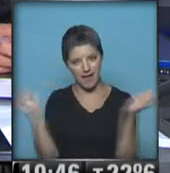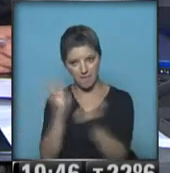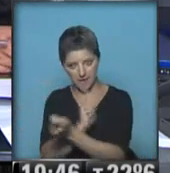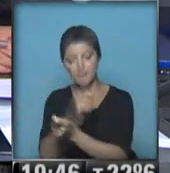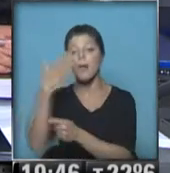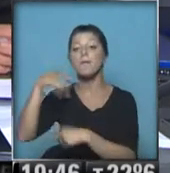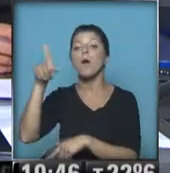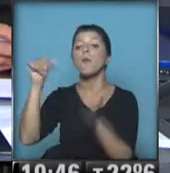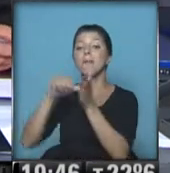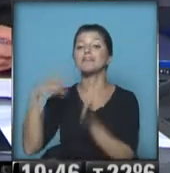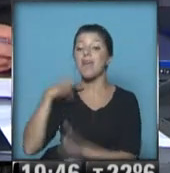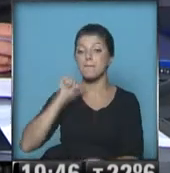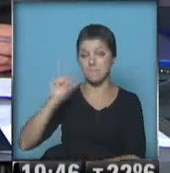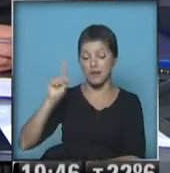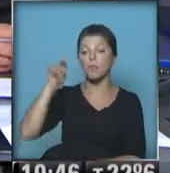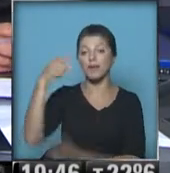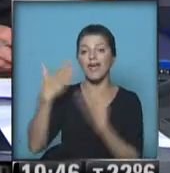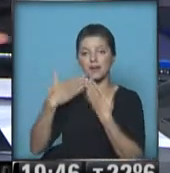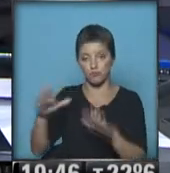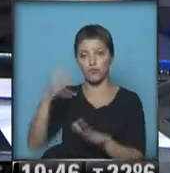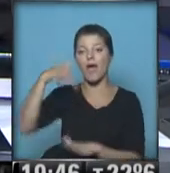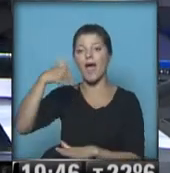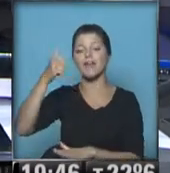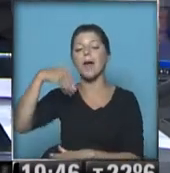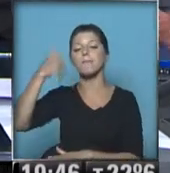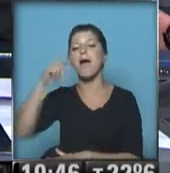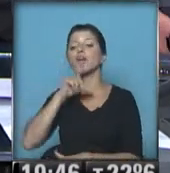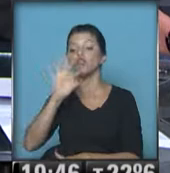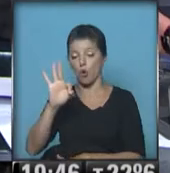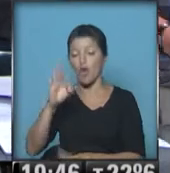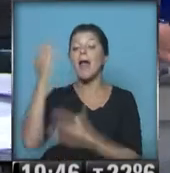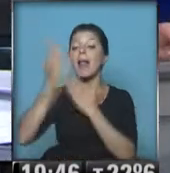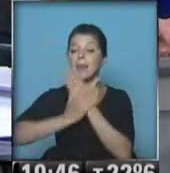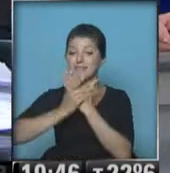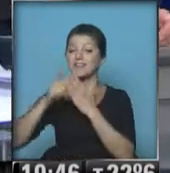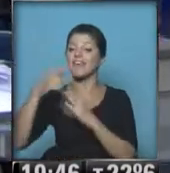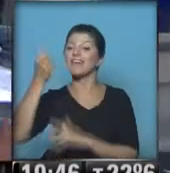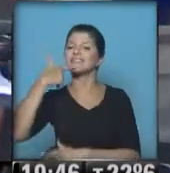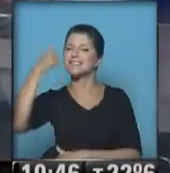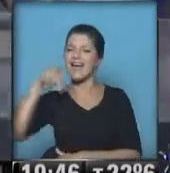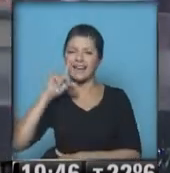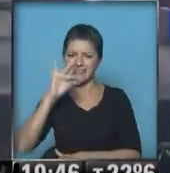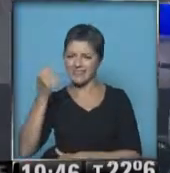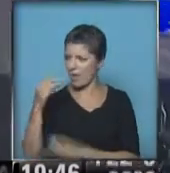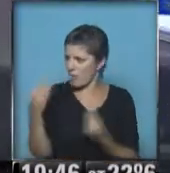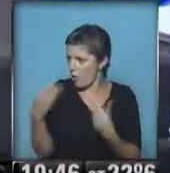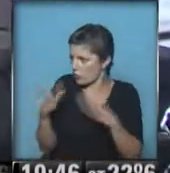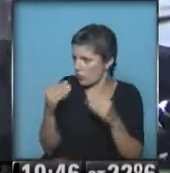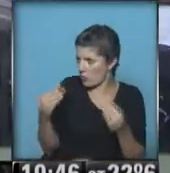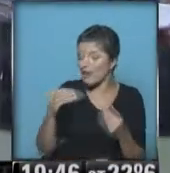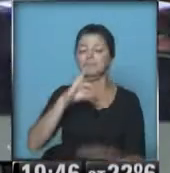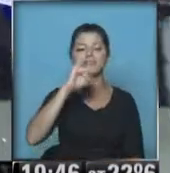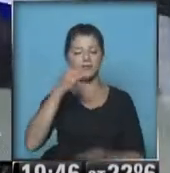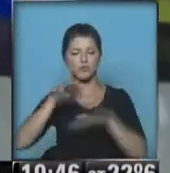vamos a España con la información porque allí renunció Ana Mato, así se llama la ministra de Sanidad. ¿Por qué renunció? Efectivamente, una trama